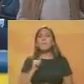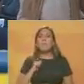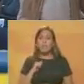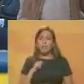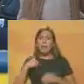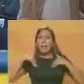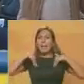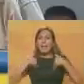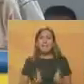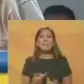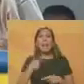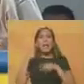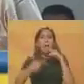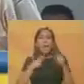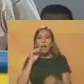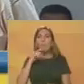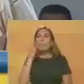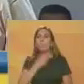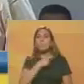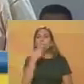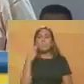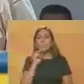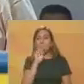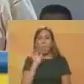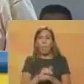están cansados de las promesas incumplidas del gobierno.